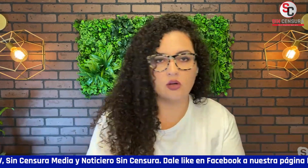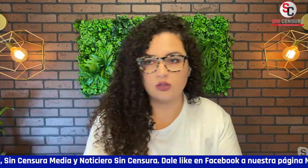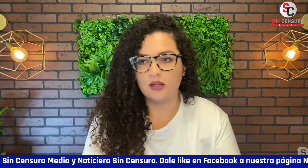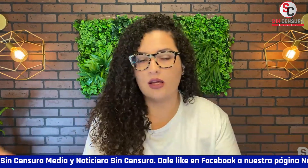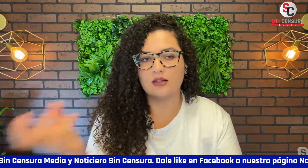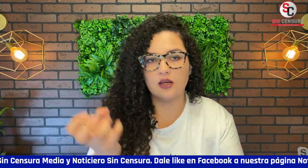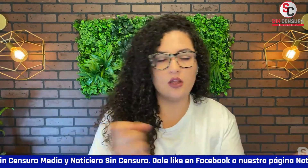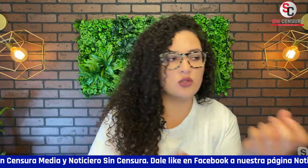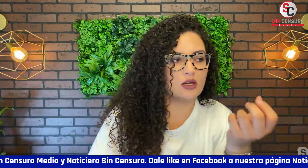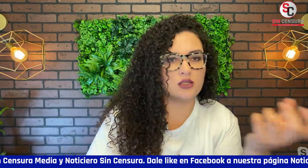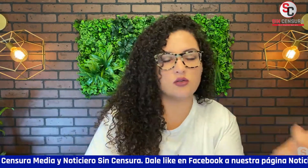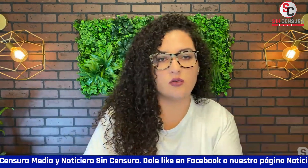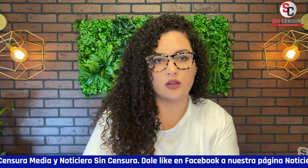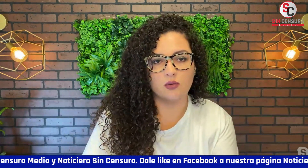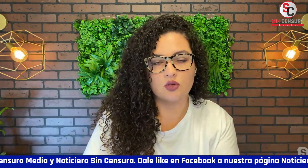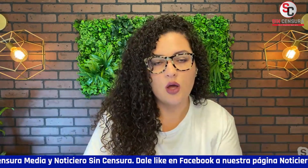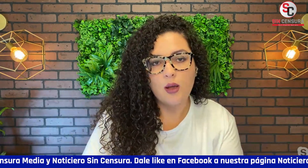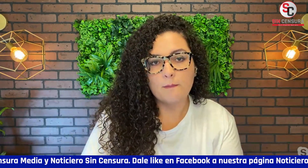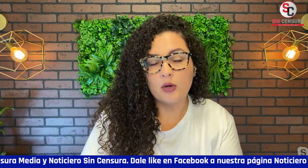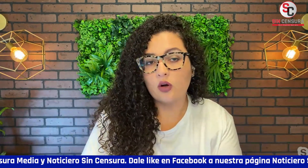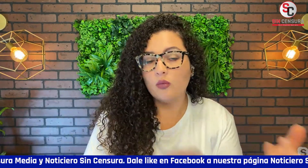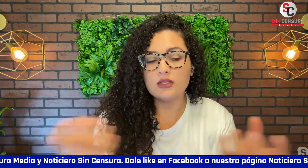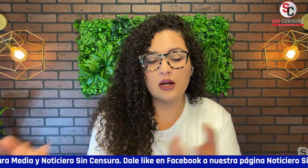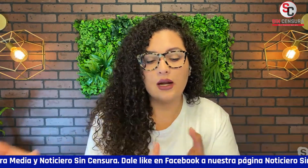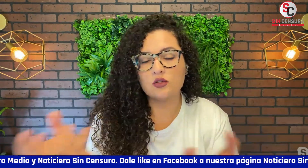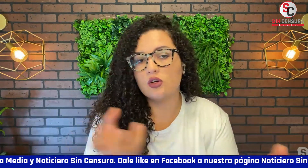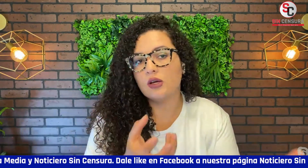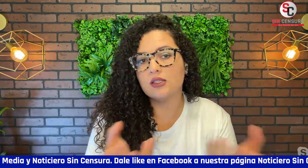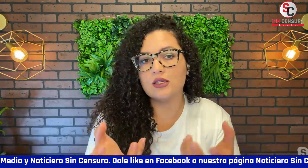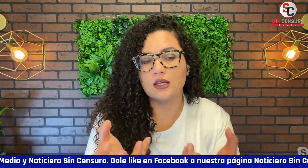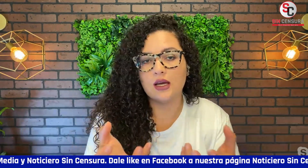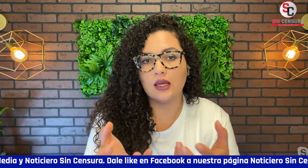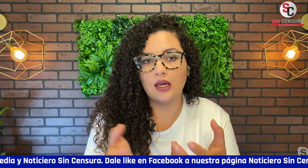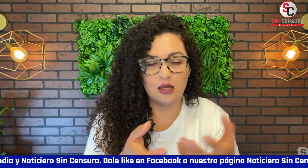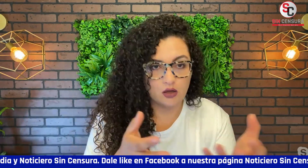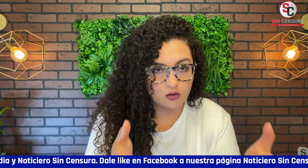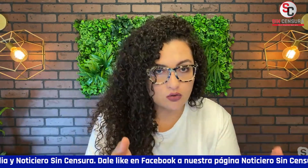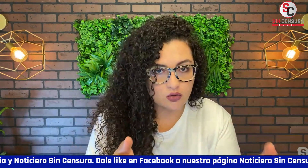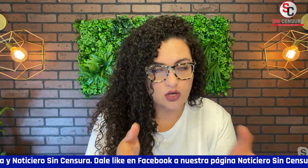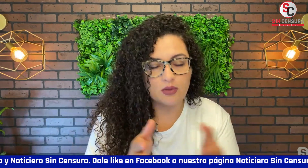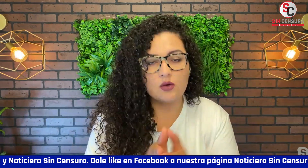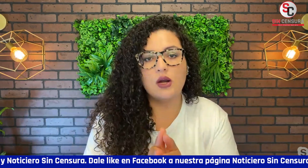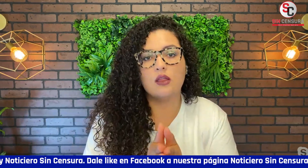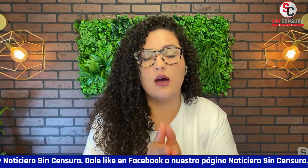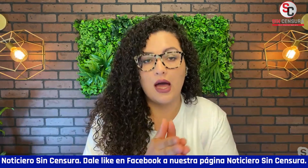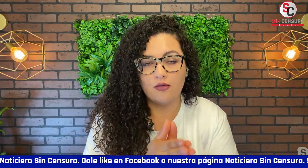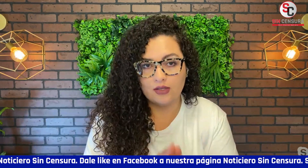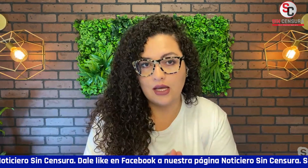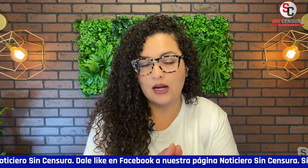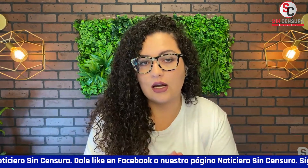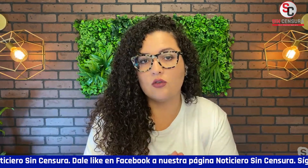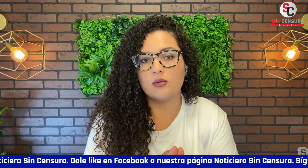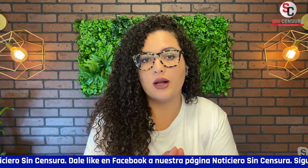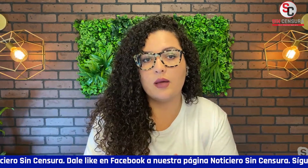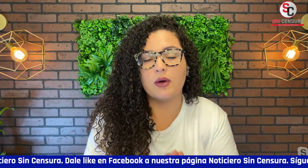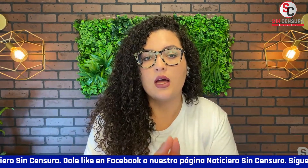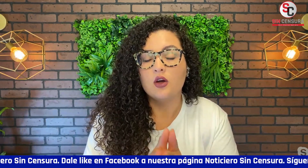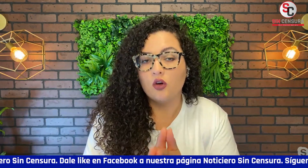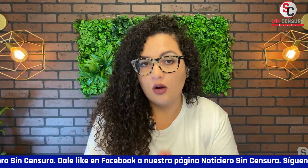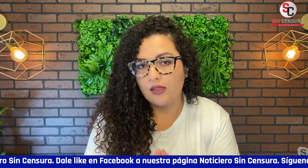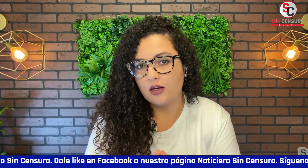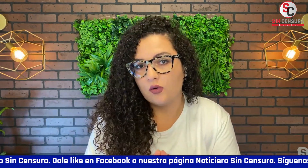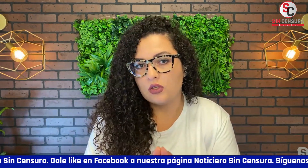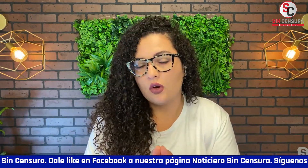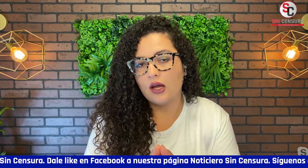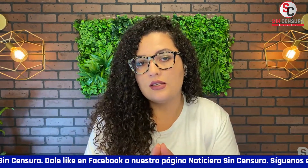efectivos y los tendrías detenidos y castigos efectivos. Pero como esta relación no existe, ya que incluso se ha vinculado al fiscal Carlos Samarripa